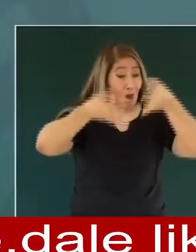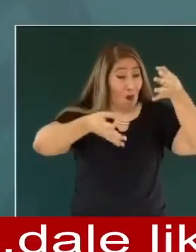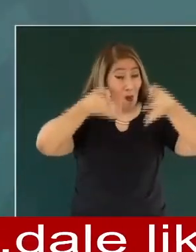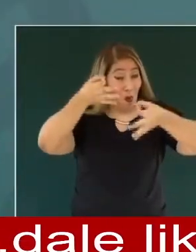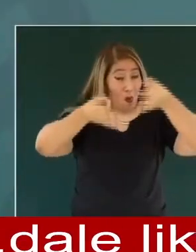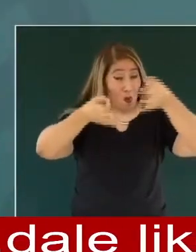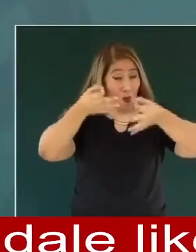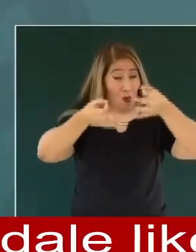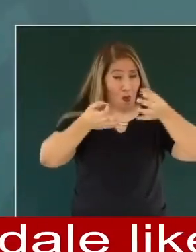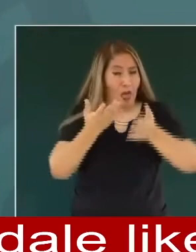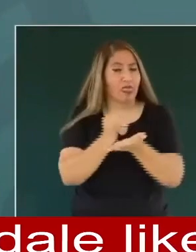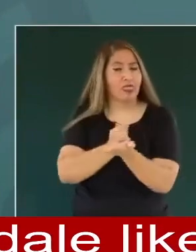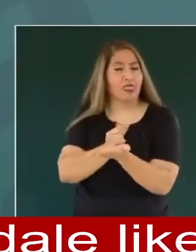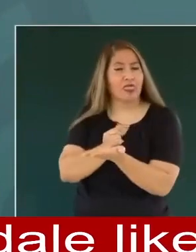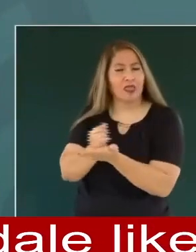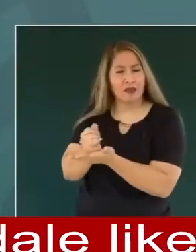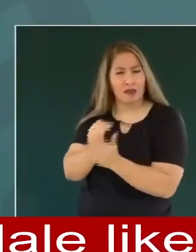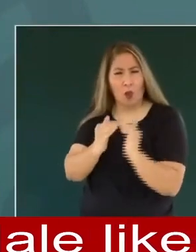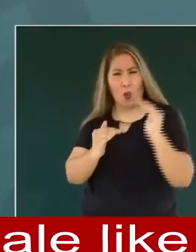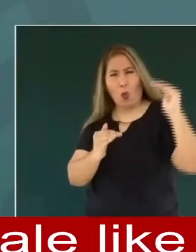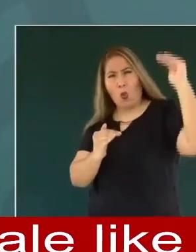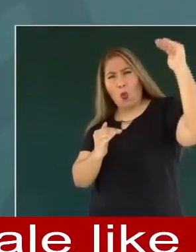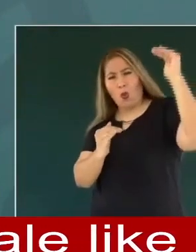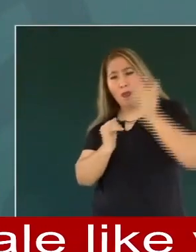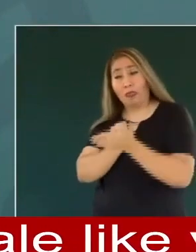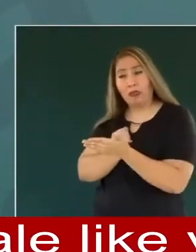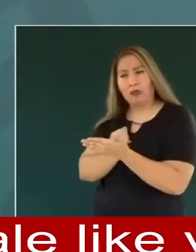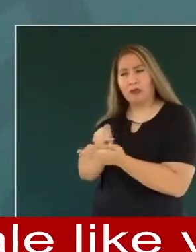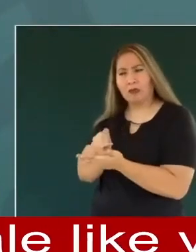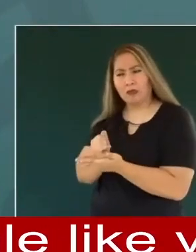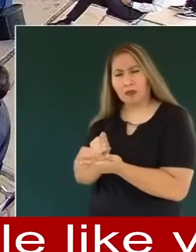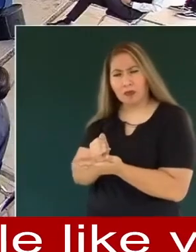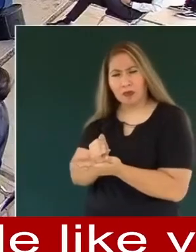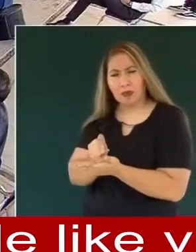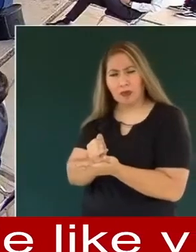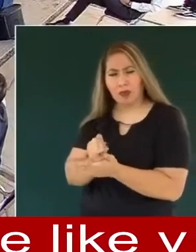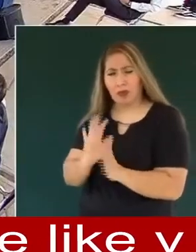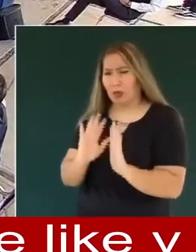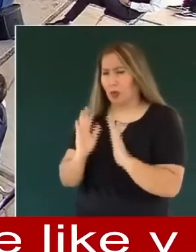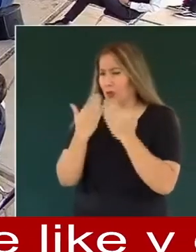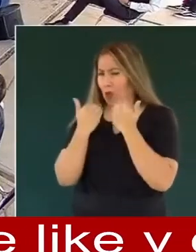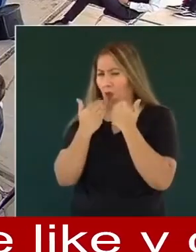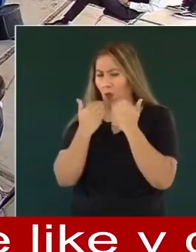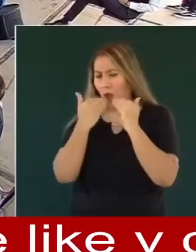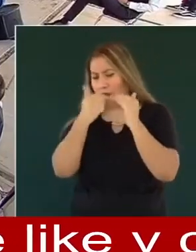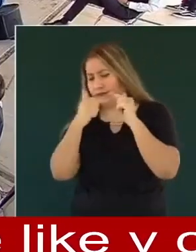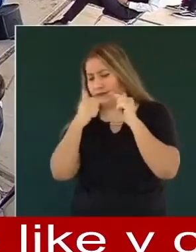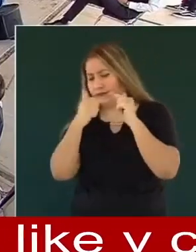Entonces ya no hay ninguna otra instancia.